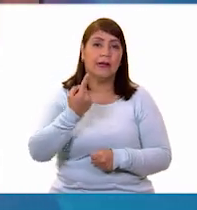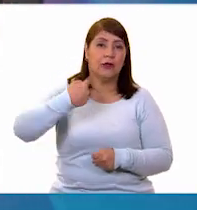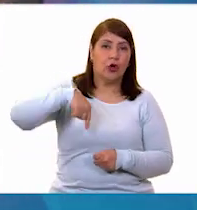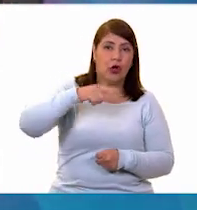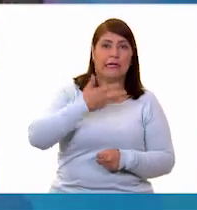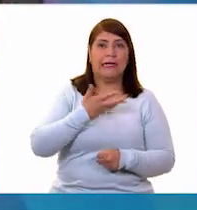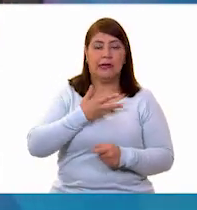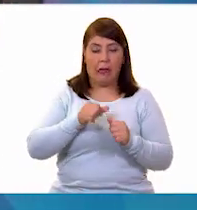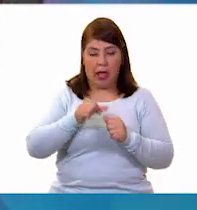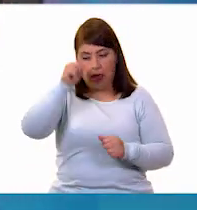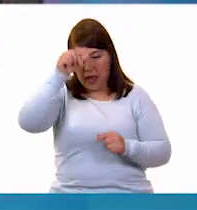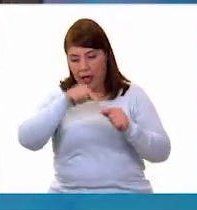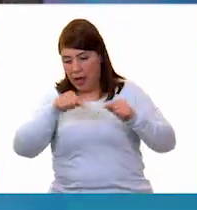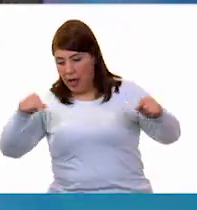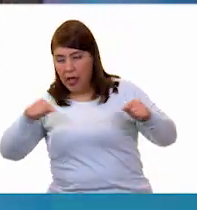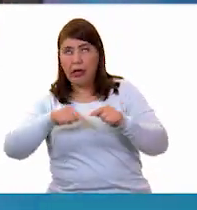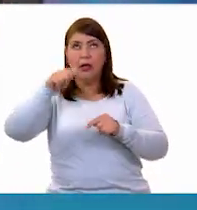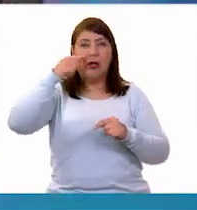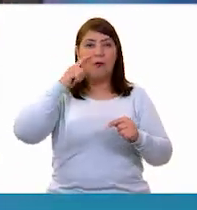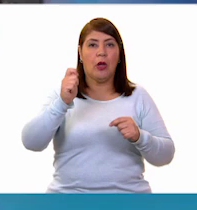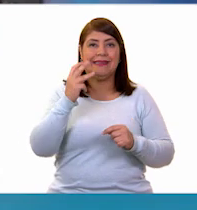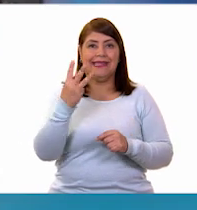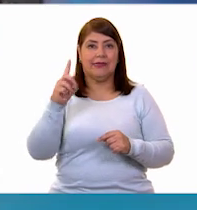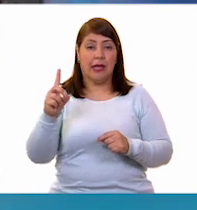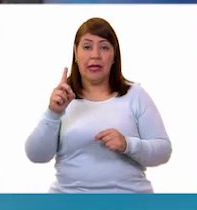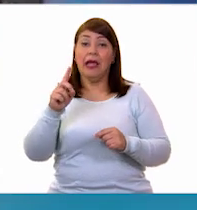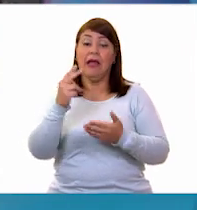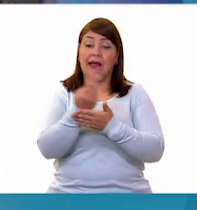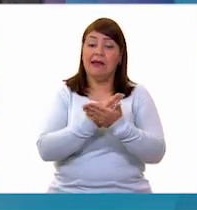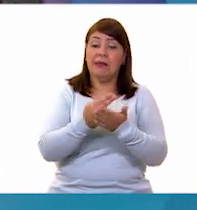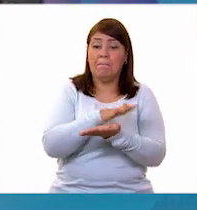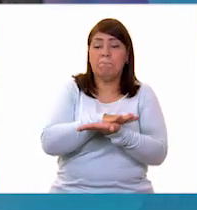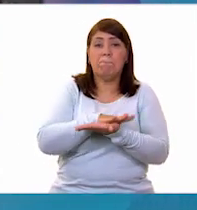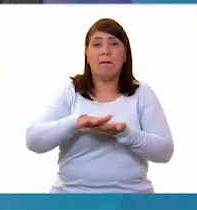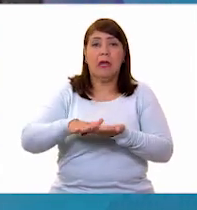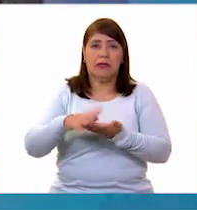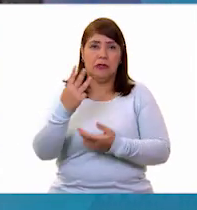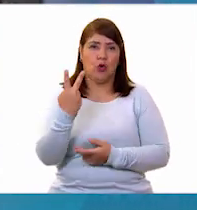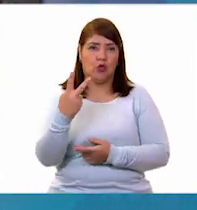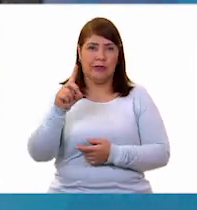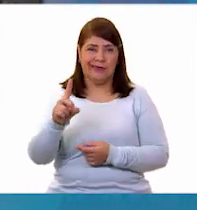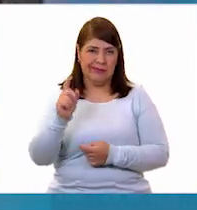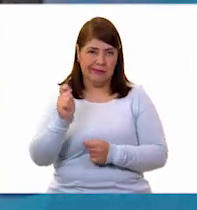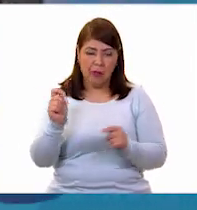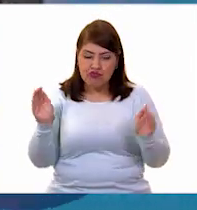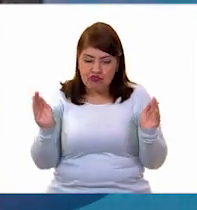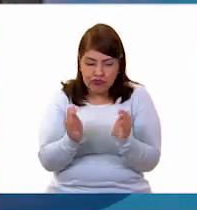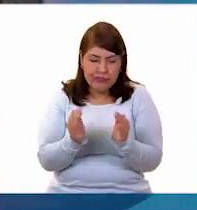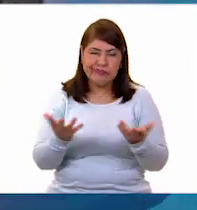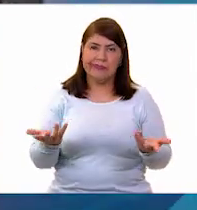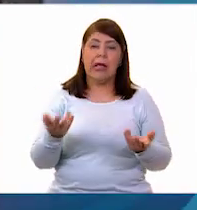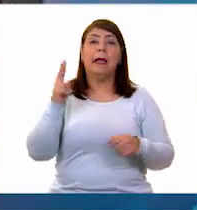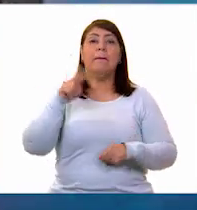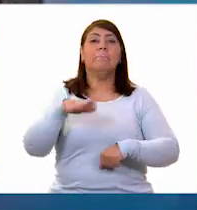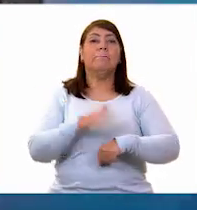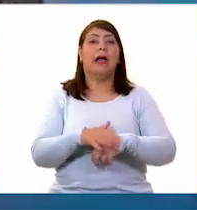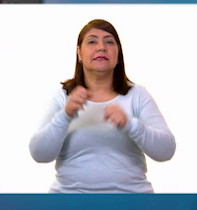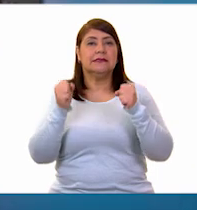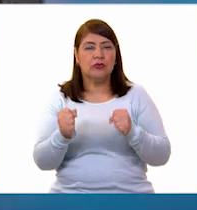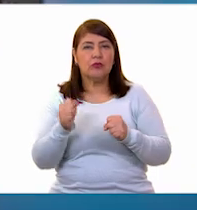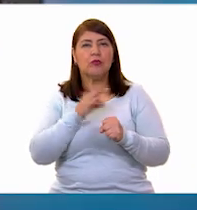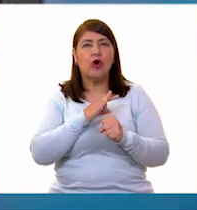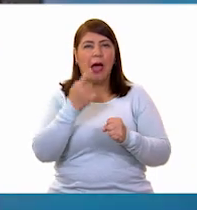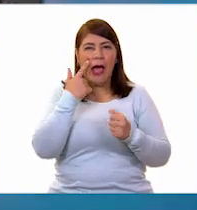alto, ancho y largo, y los dibujos son planos y pequeñitos. Así es que conviene hacer